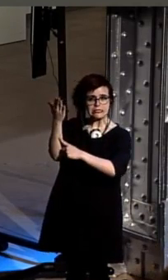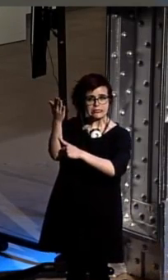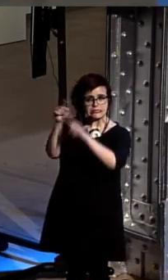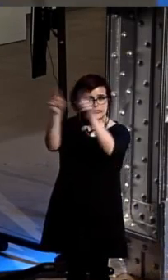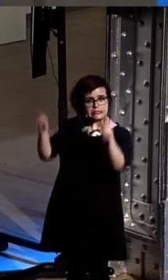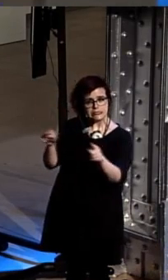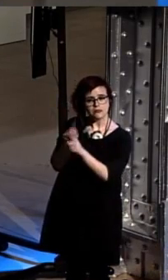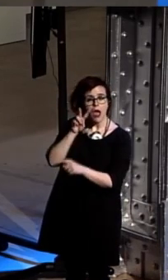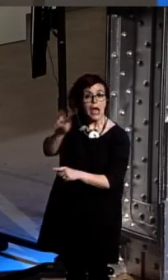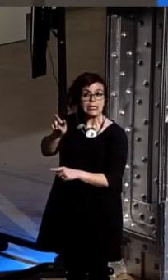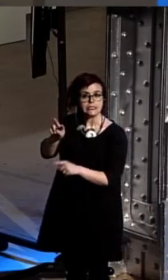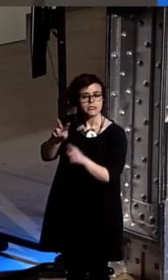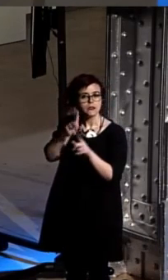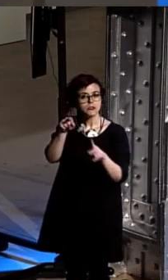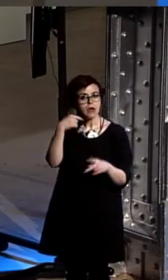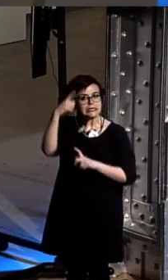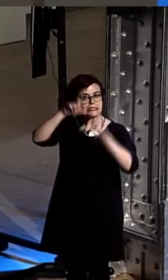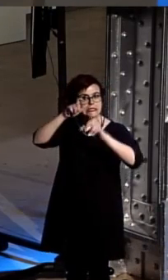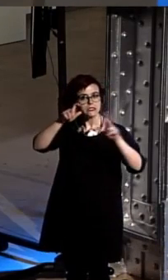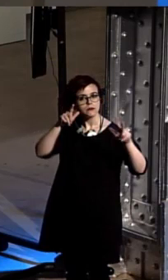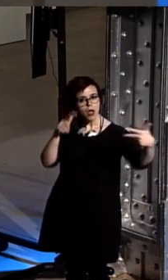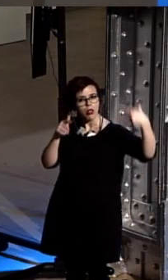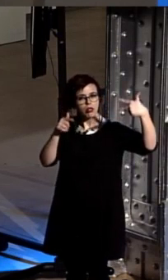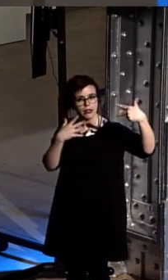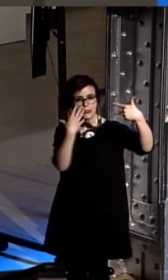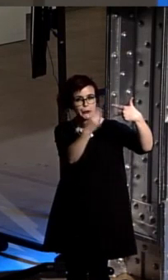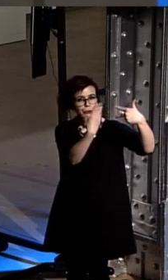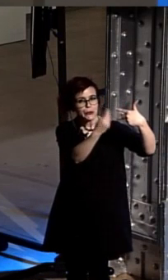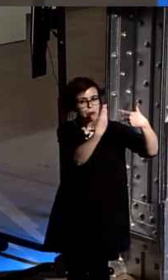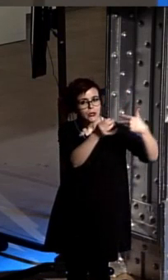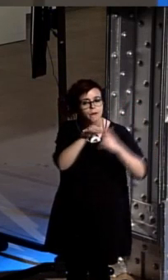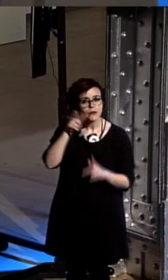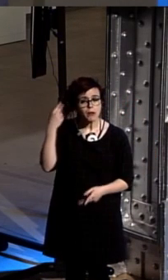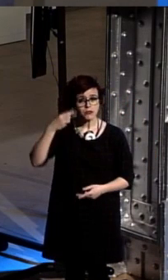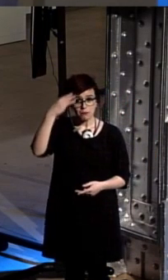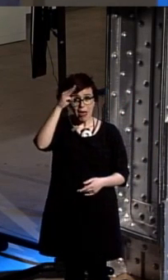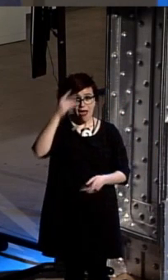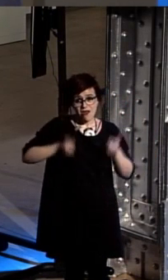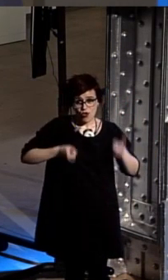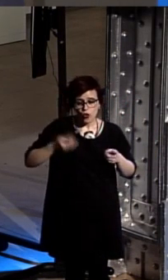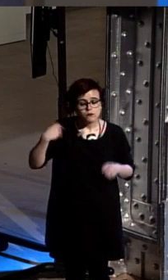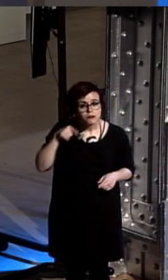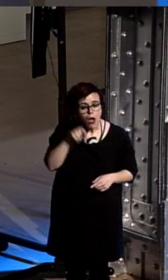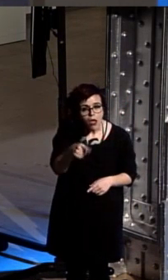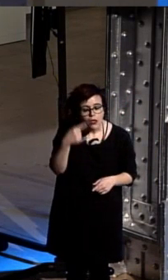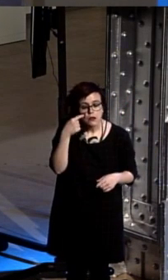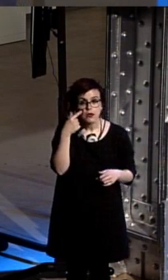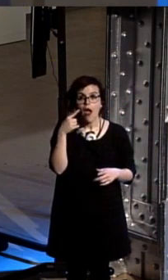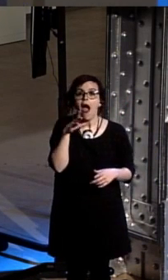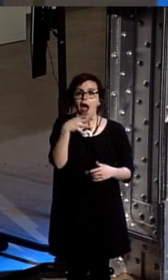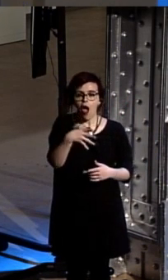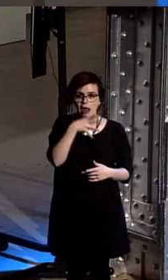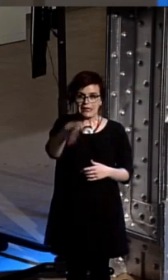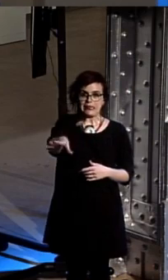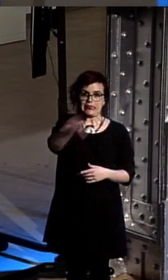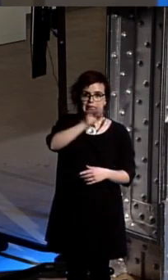al grabarlo la verdad que creó bastante reacción en México, y puedo llegar a entender ahora en retrospectiva por qué la